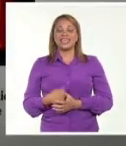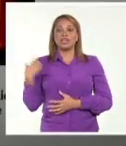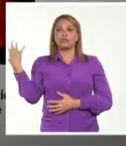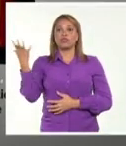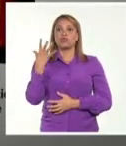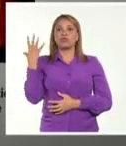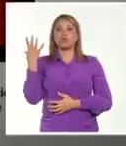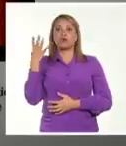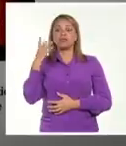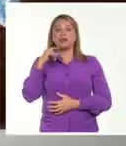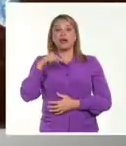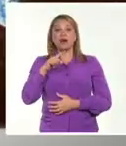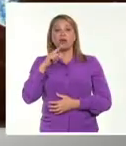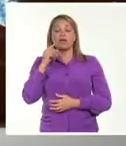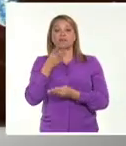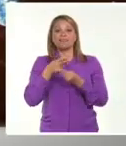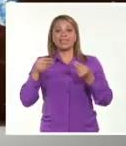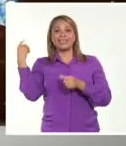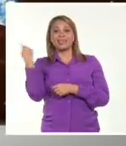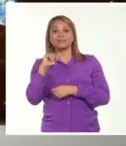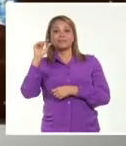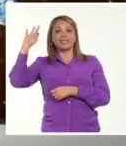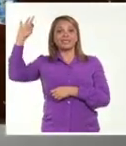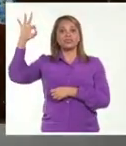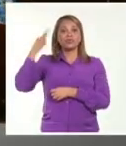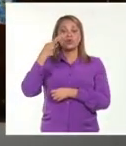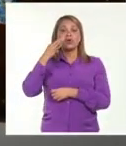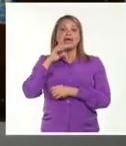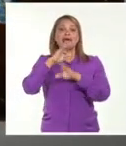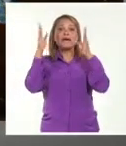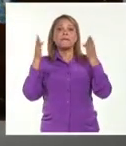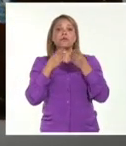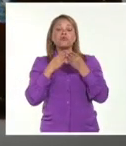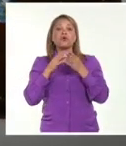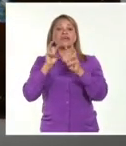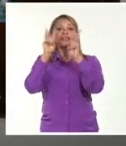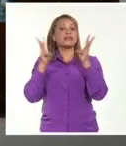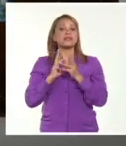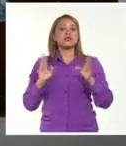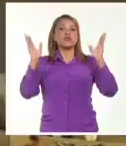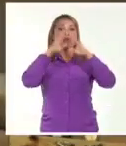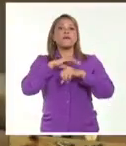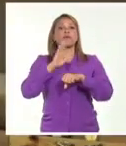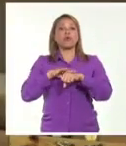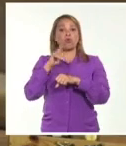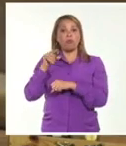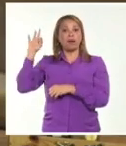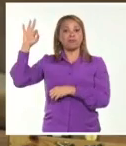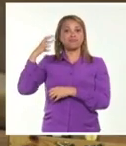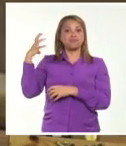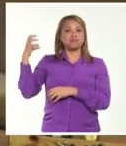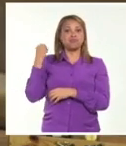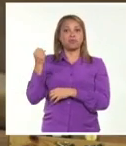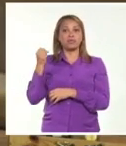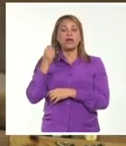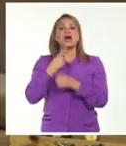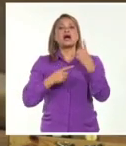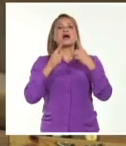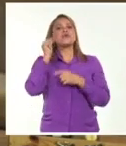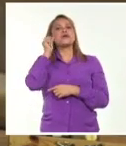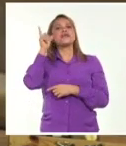geomagnética azotará la Tierra, el mundo a punto de quedar sin internet debido a ese fenómeno. Estas son algunas de las ideas